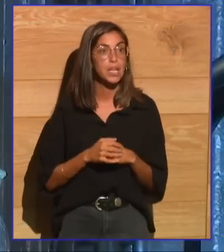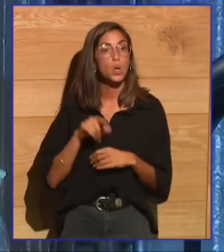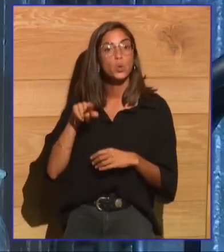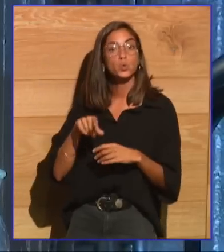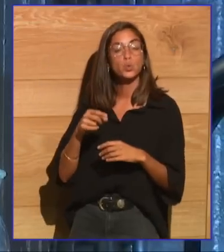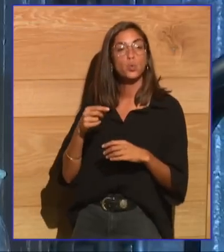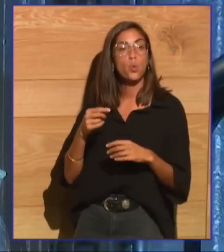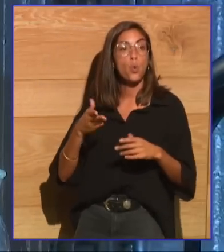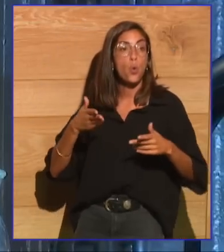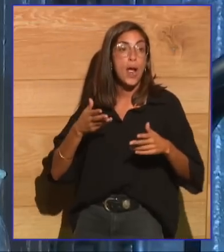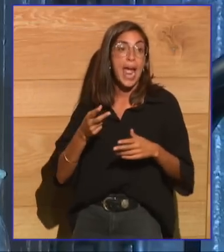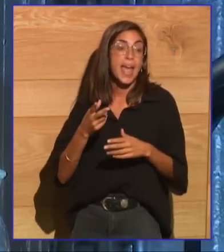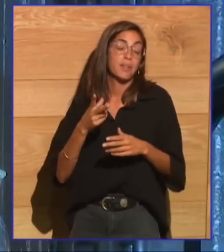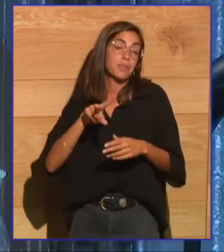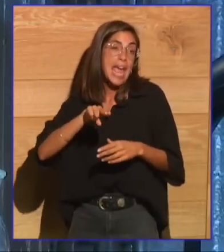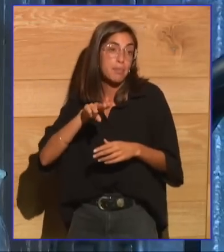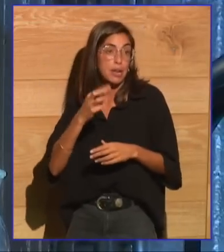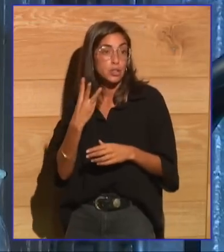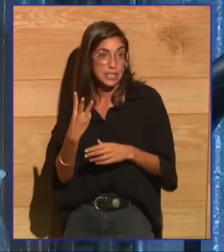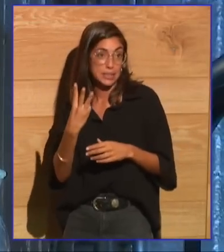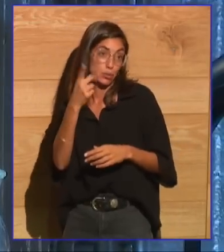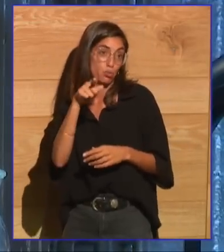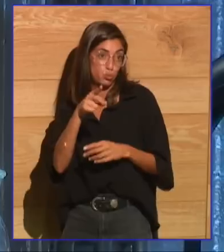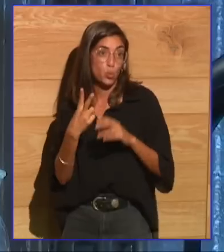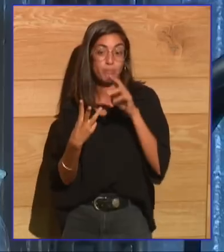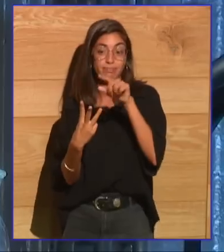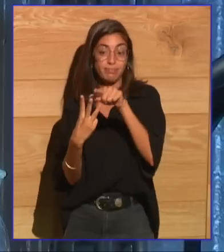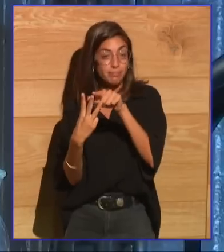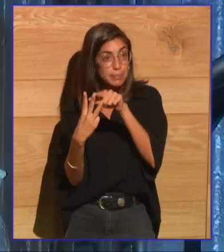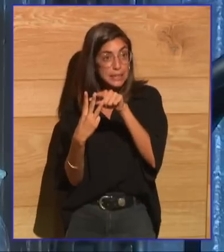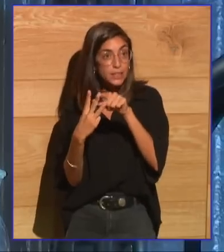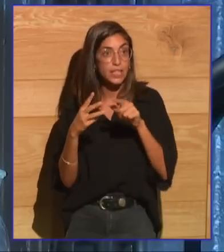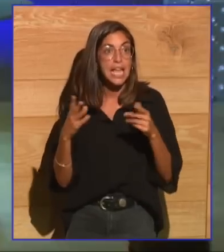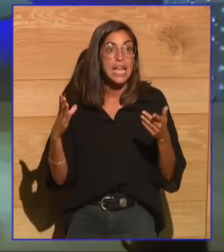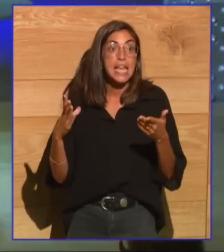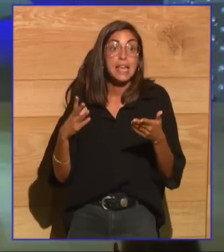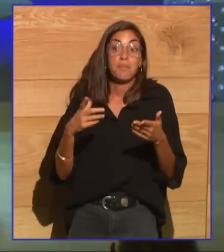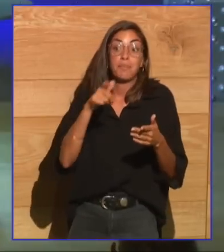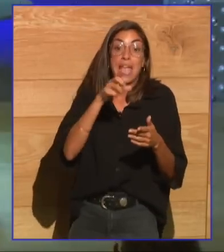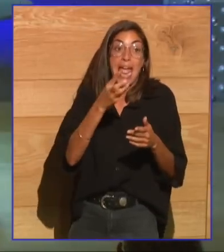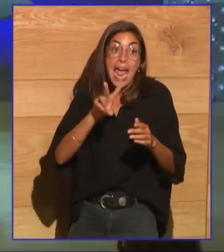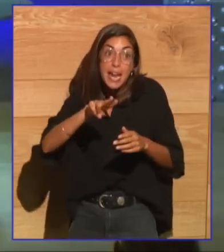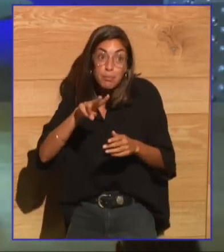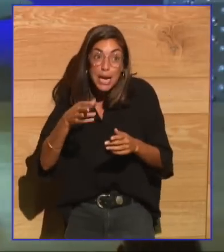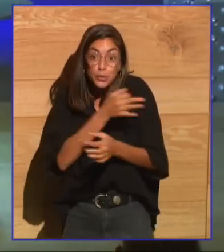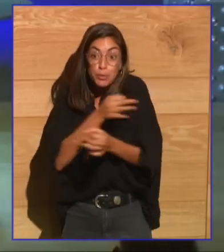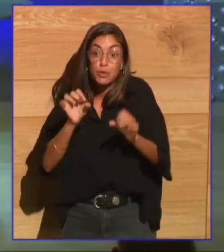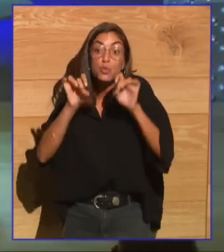mediano de tres si no recuerdo mal y tus hermanos no son tan perfectos como tú claro